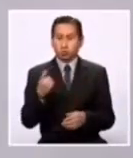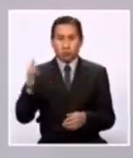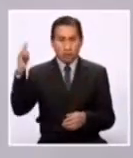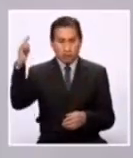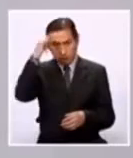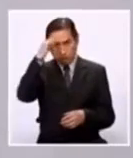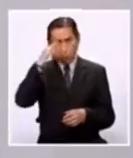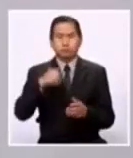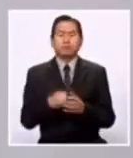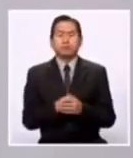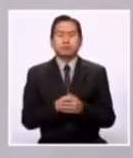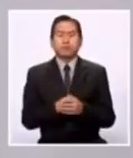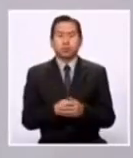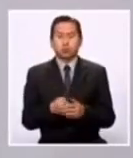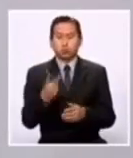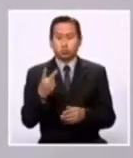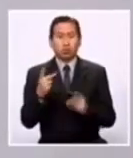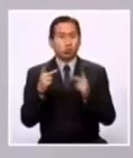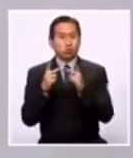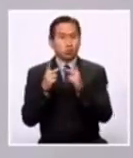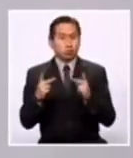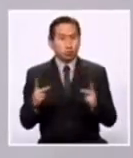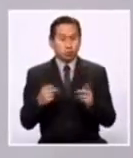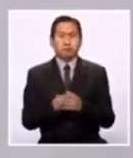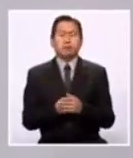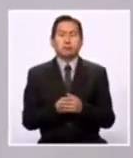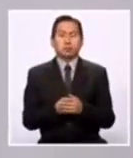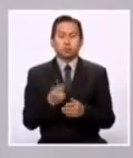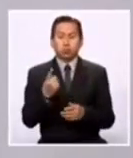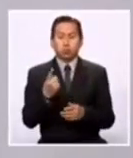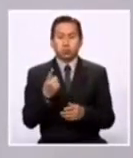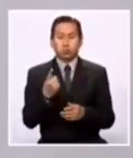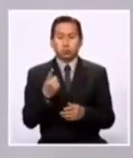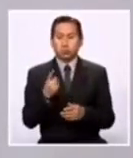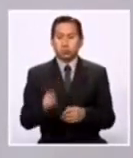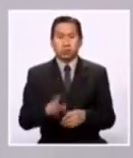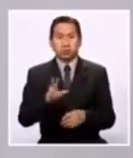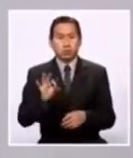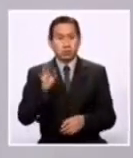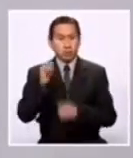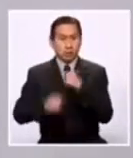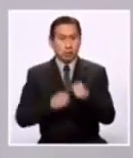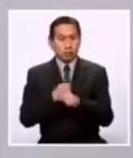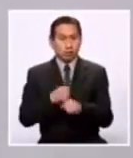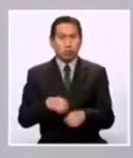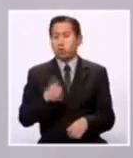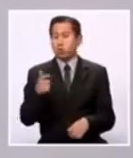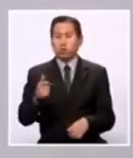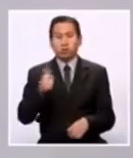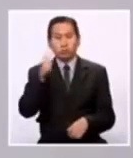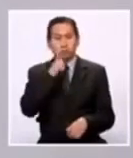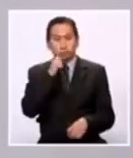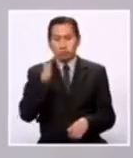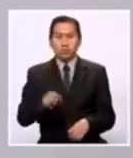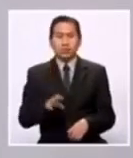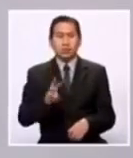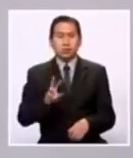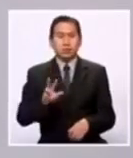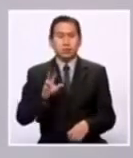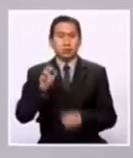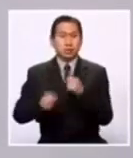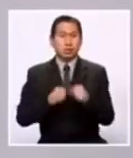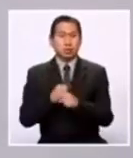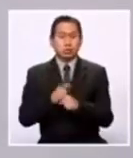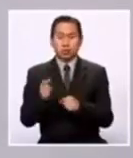alto dos en potosí uno de 39 años y la otra paciente de 63 años que